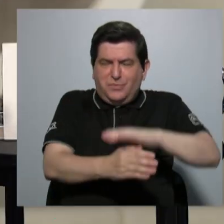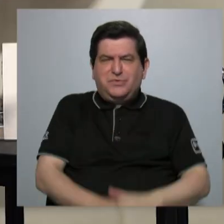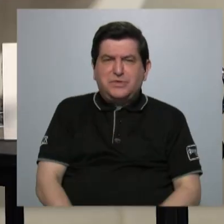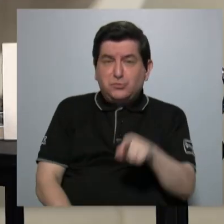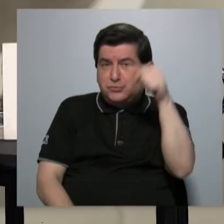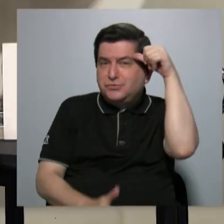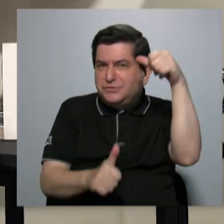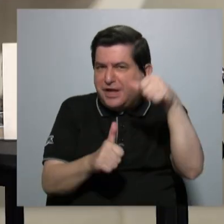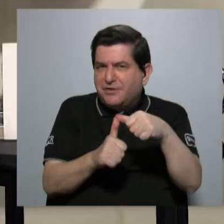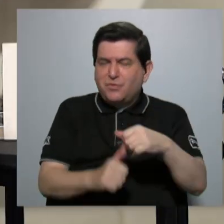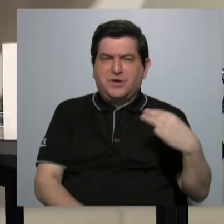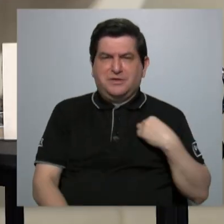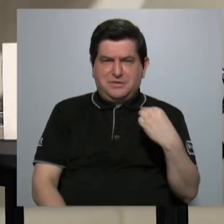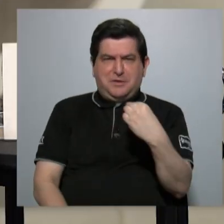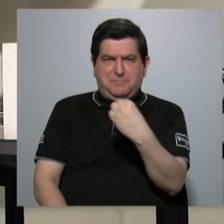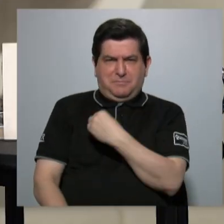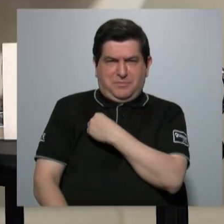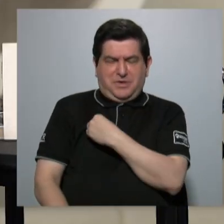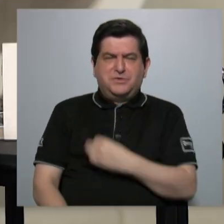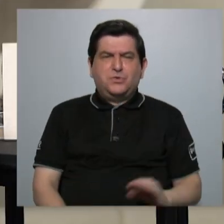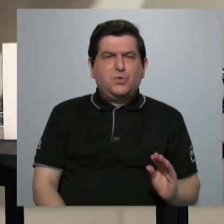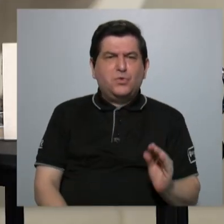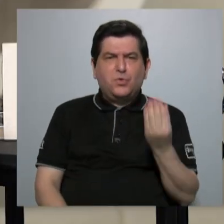Si usted se acuerda del Ministerio de